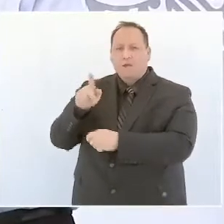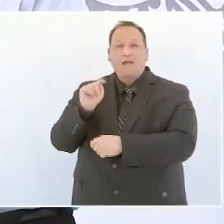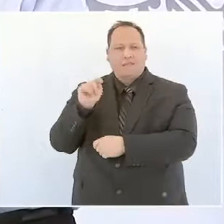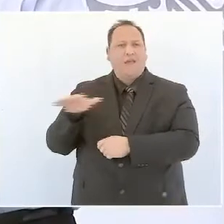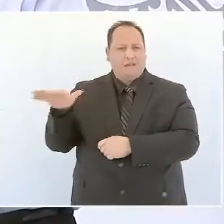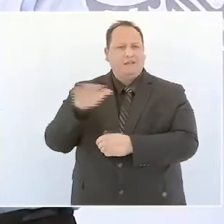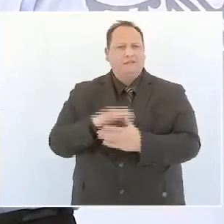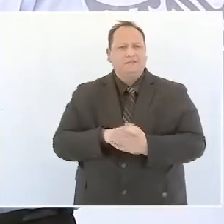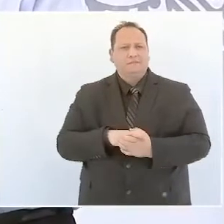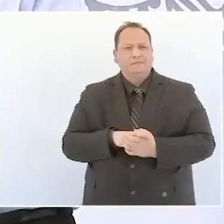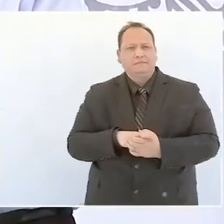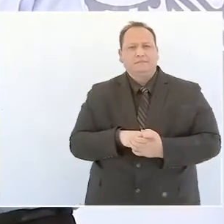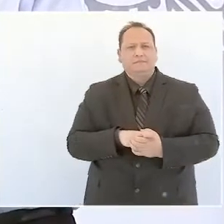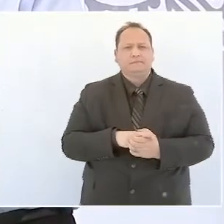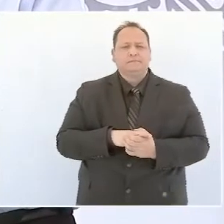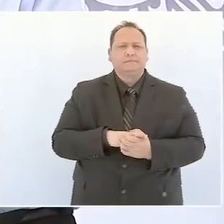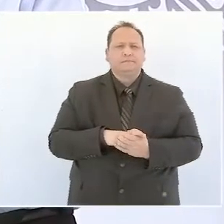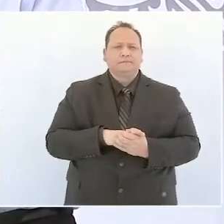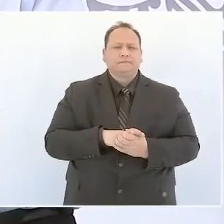Tecate.